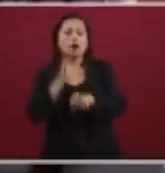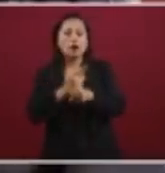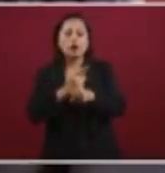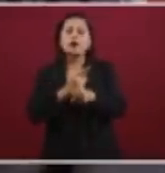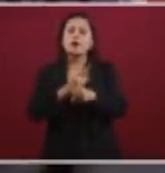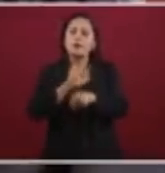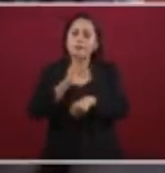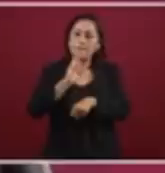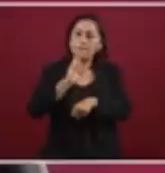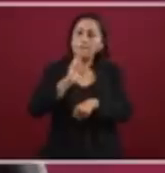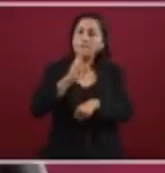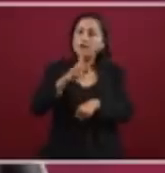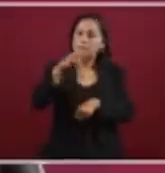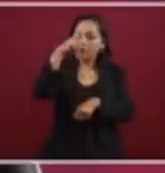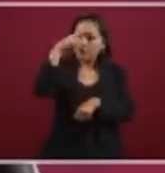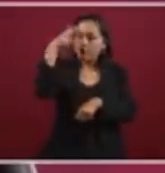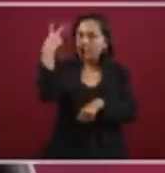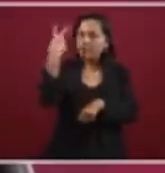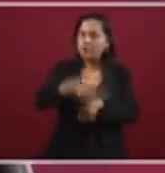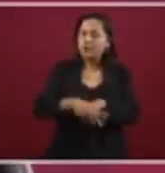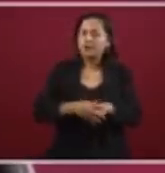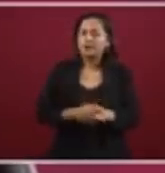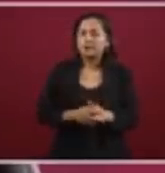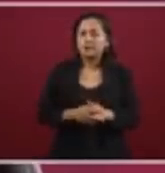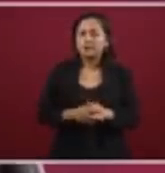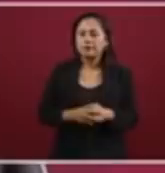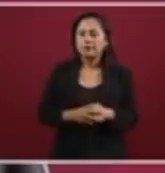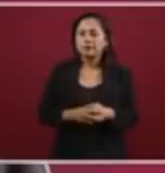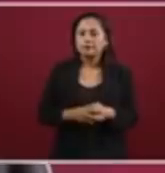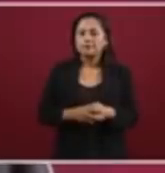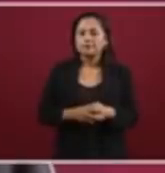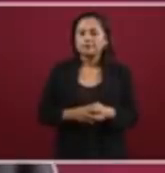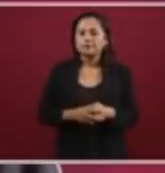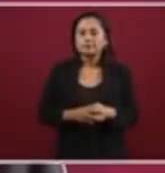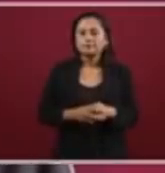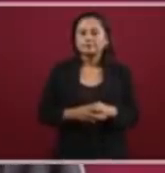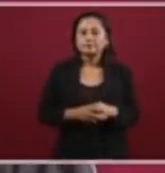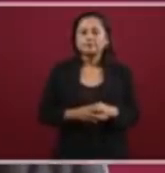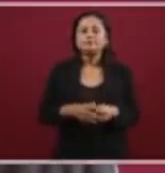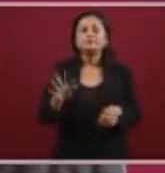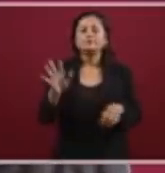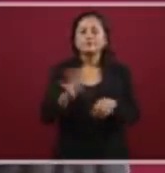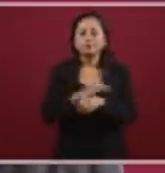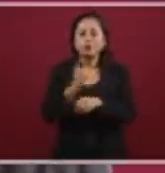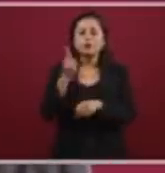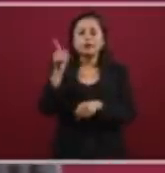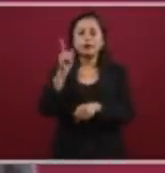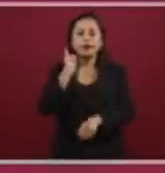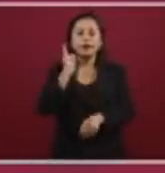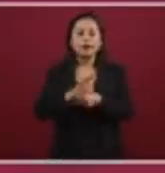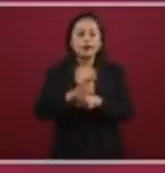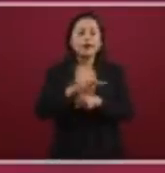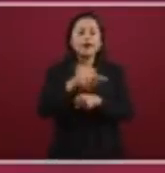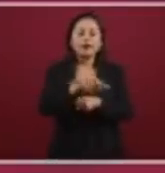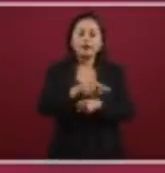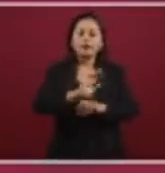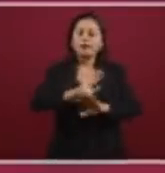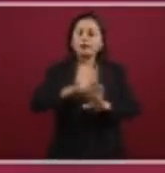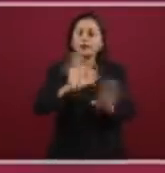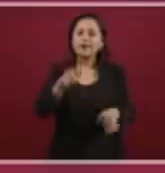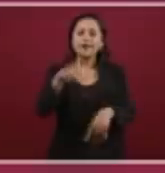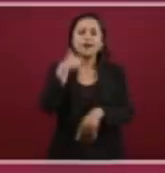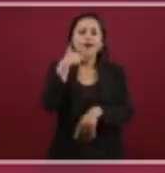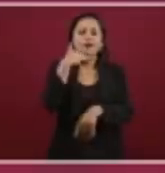en cuanto a que no hay la corrupción qué sé